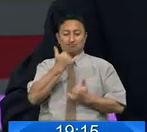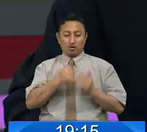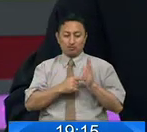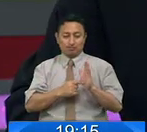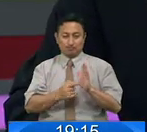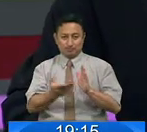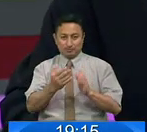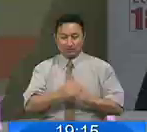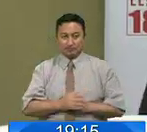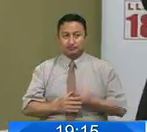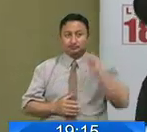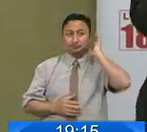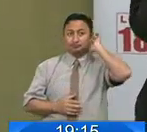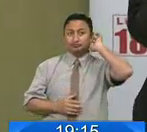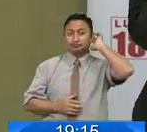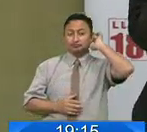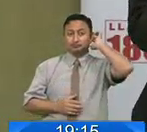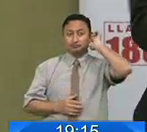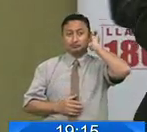contamos